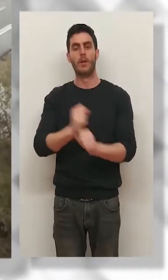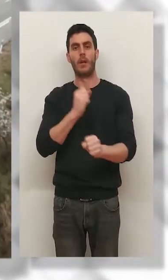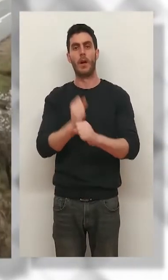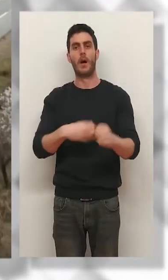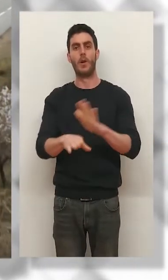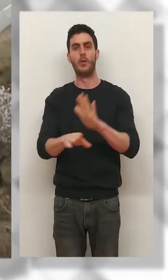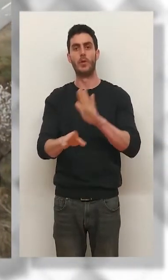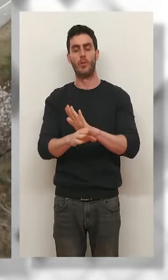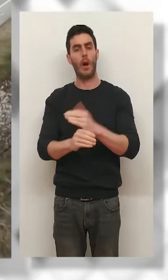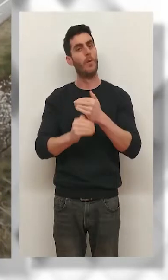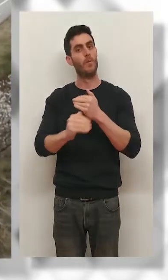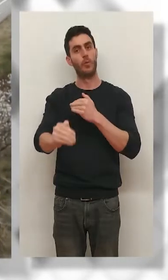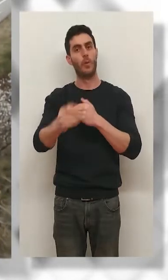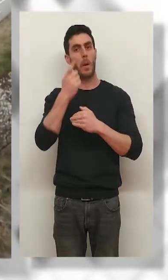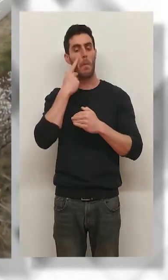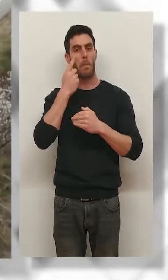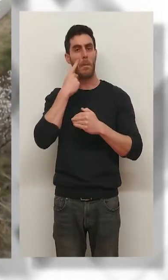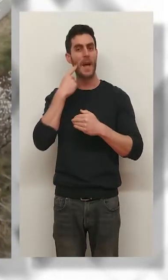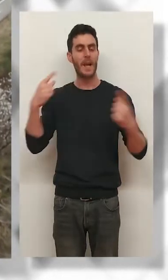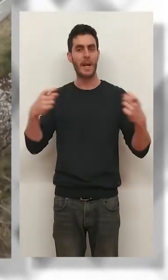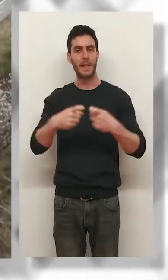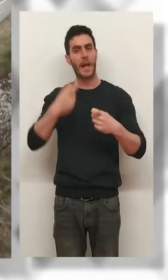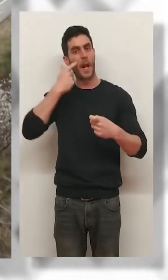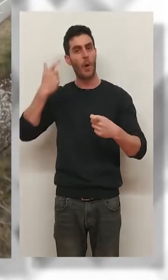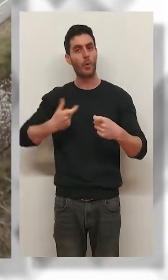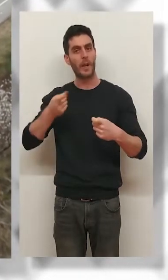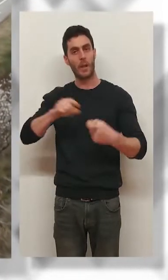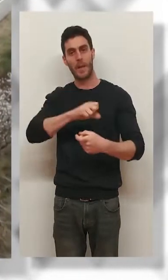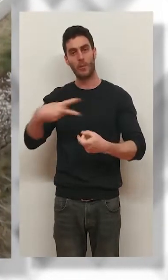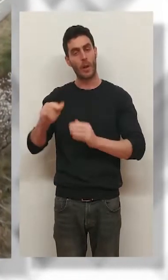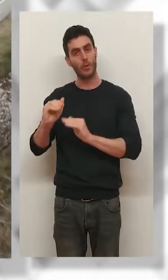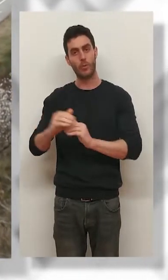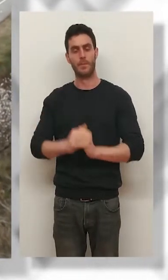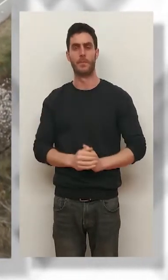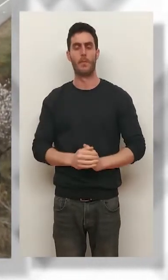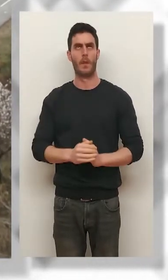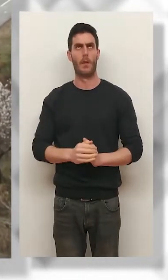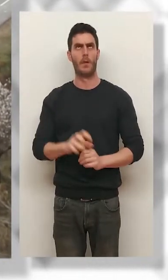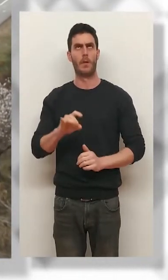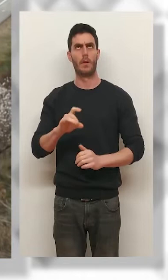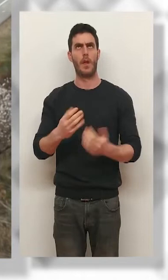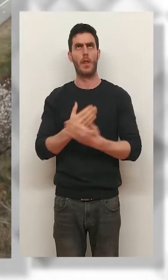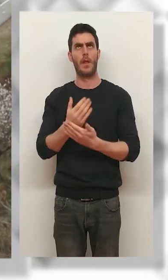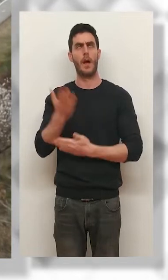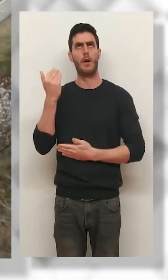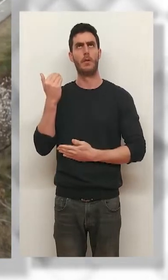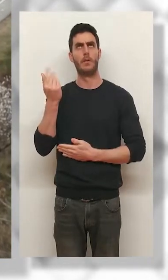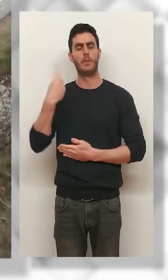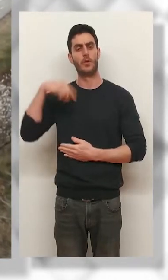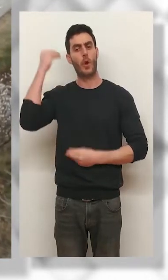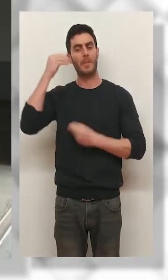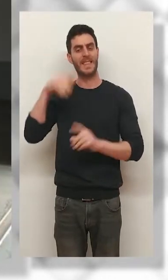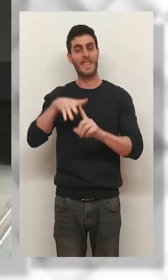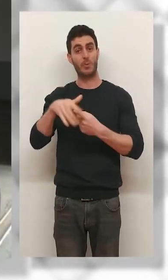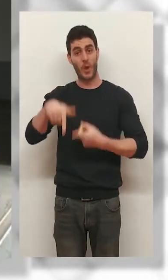seguirán trabajando con la vista puesta, como todos, en la guerra de Ucrania y sus repercusiones. Hace 15 días ni soñábamos